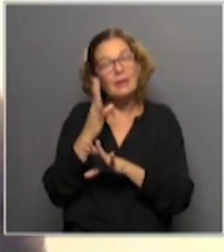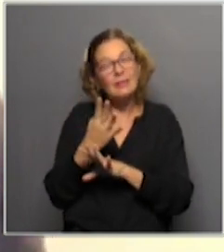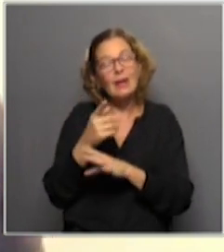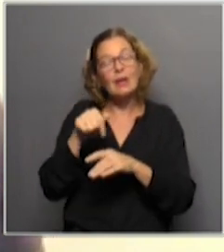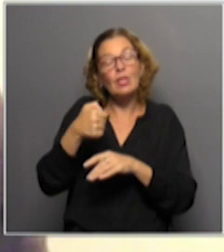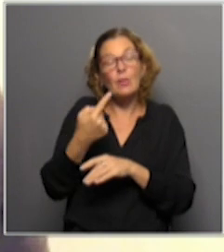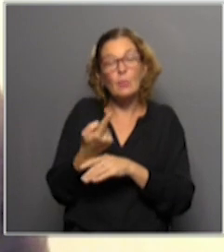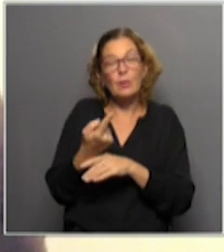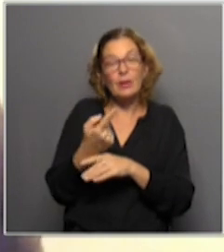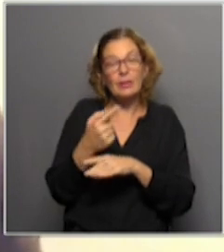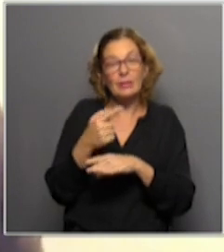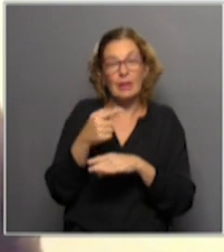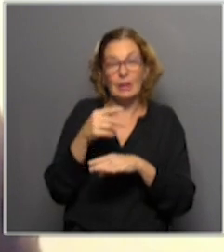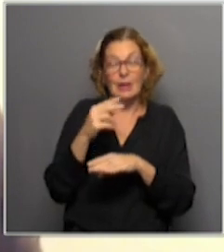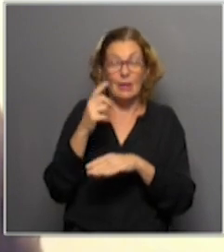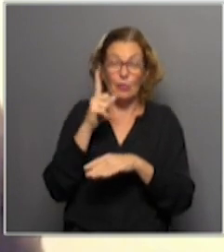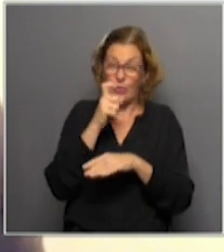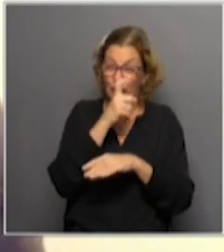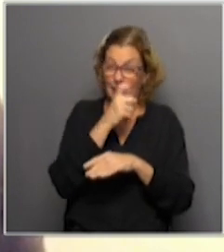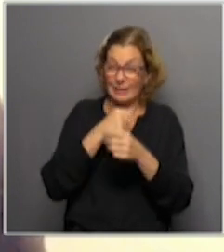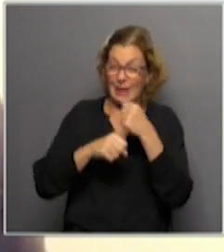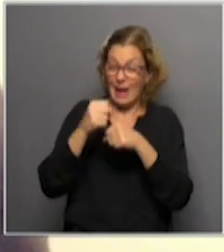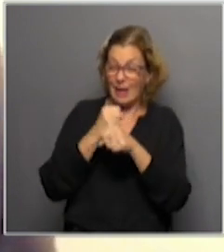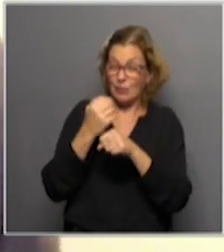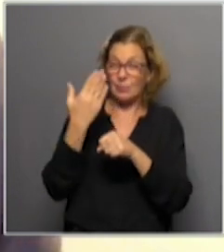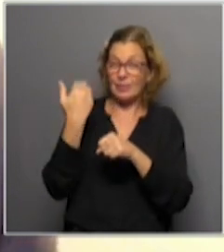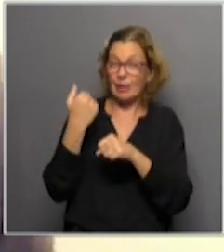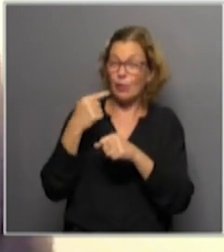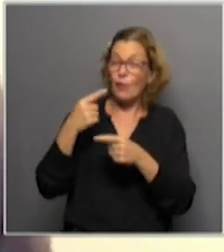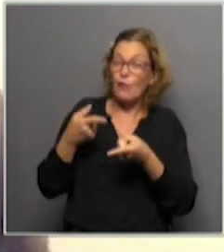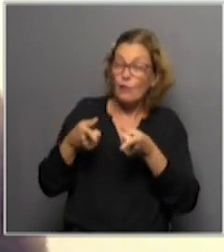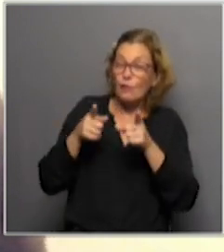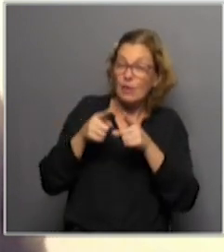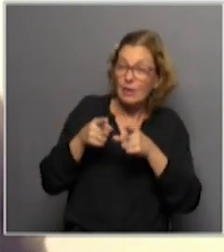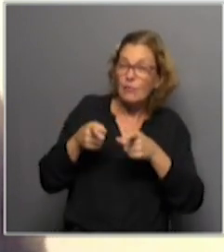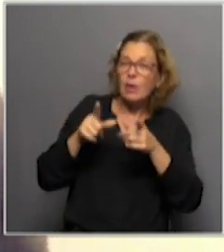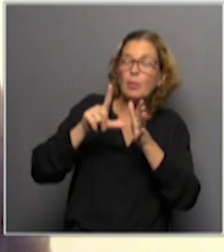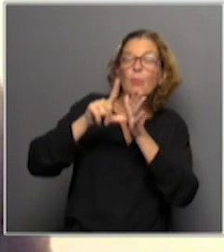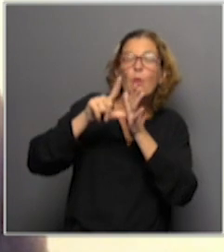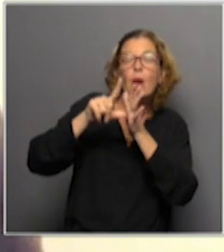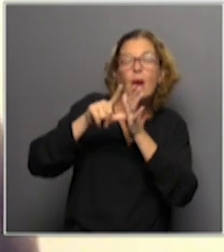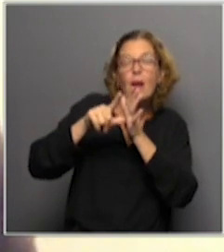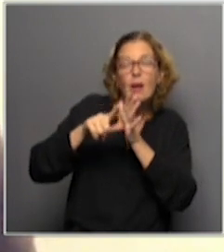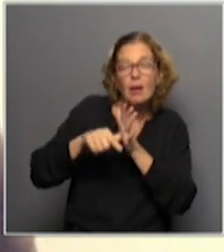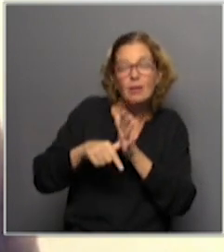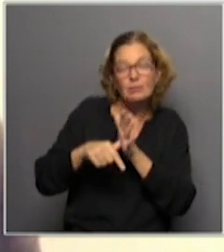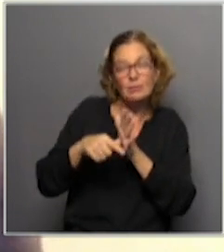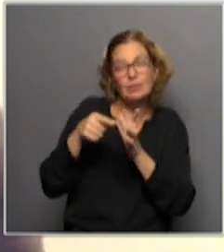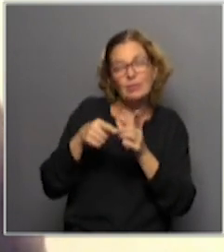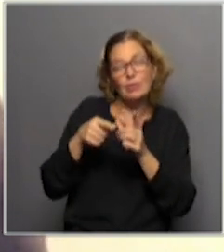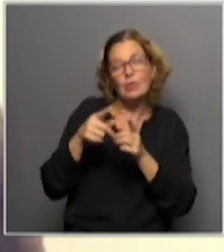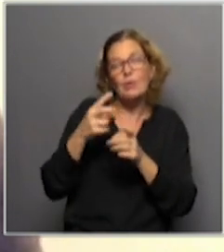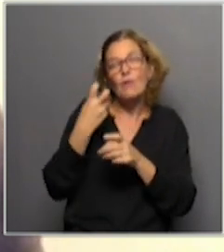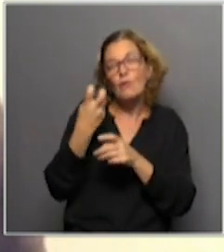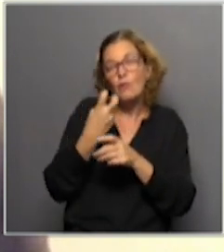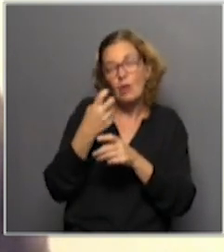que fue el piso que atravesamos el año pasado, se viene enlenteciendo. O sea que esa es por el lado de lo que es